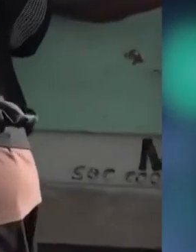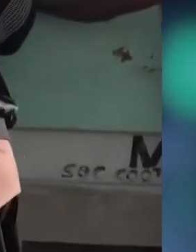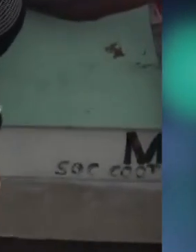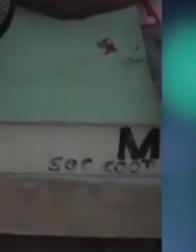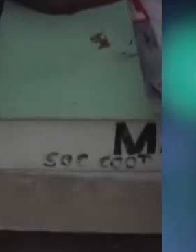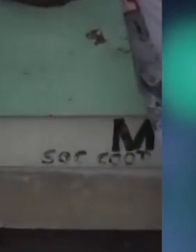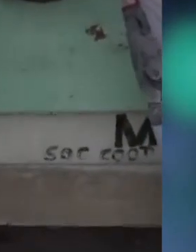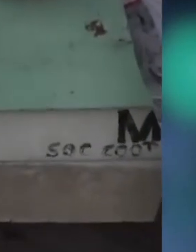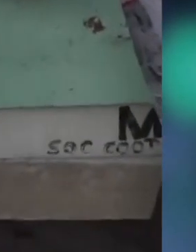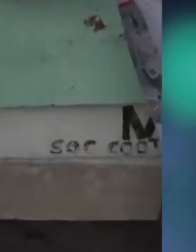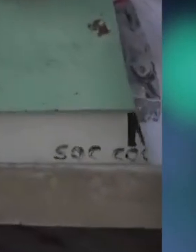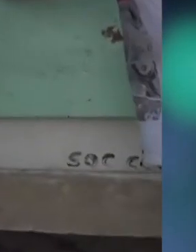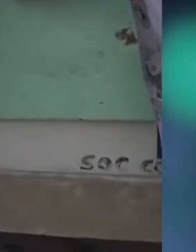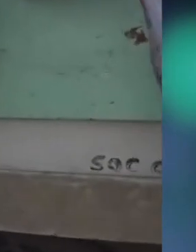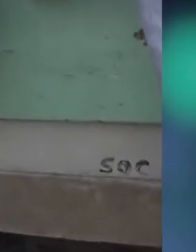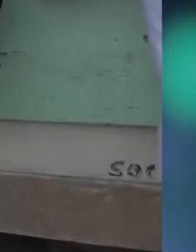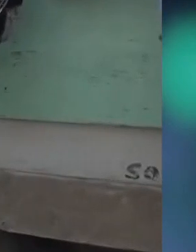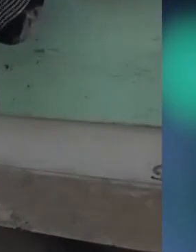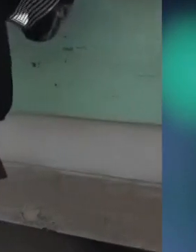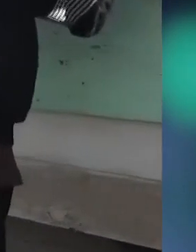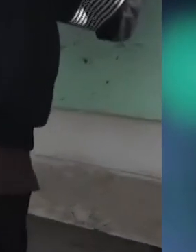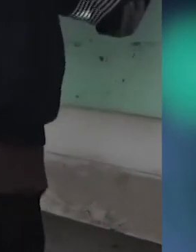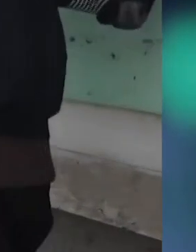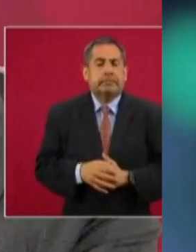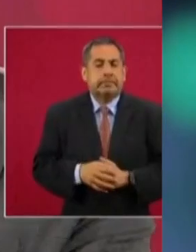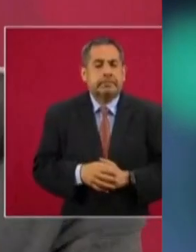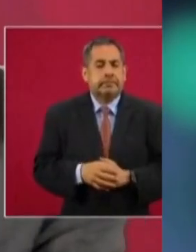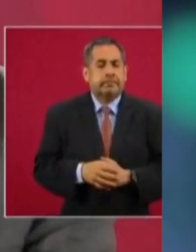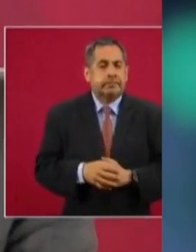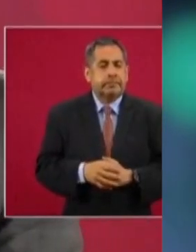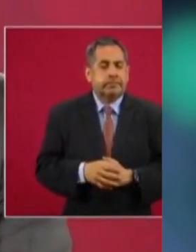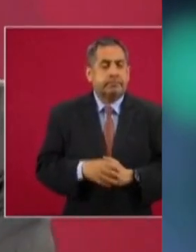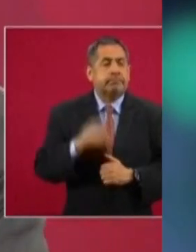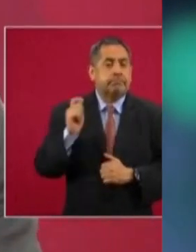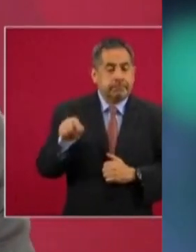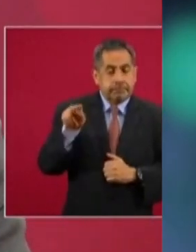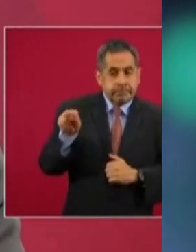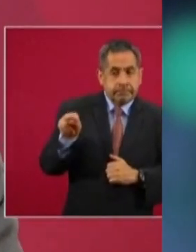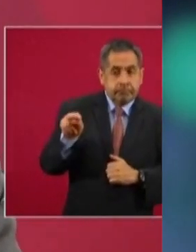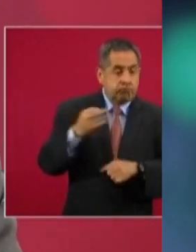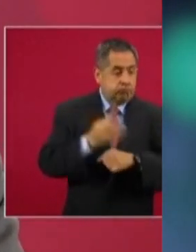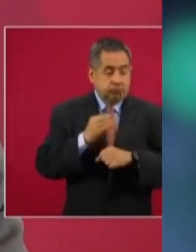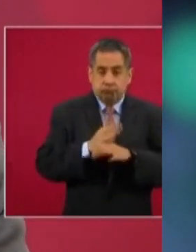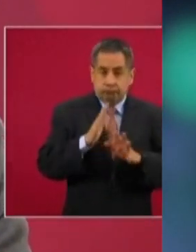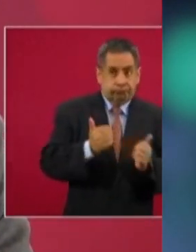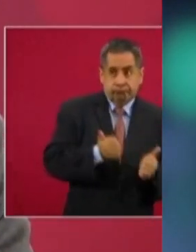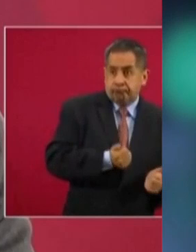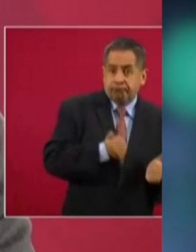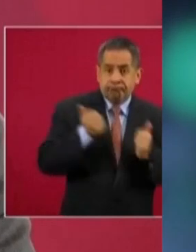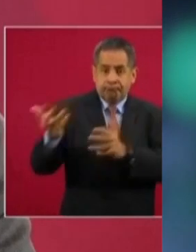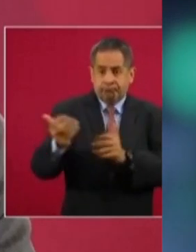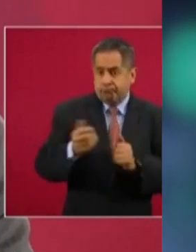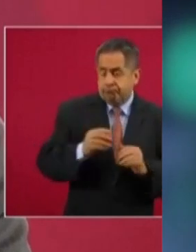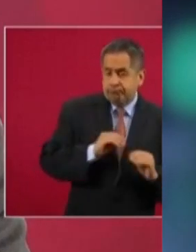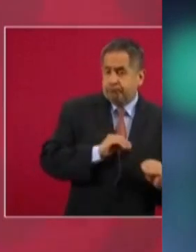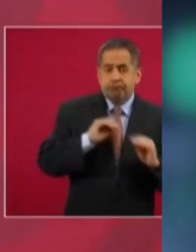para brindar apoyo a la población que lo requiera se cerraron como ya lo mencionaba los aeropuertos y por supuesto también los cruces